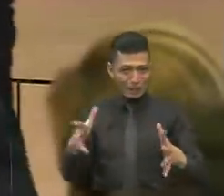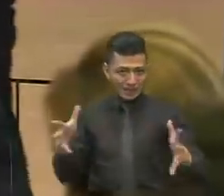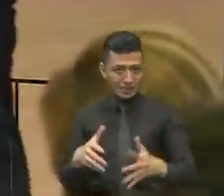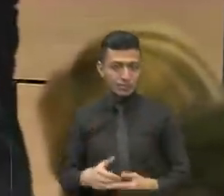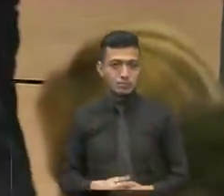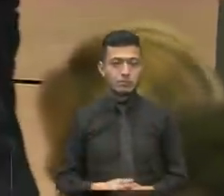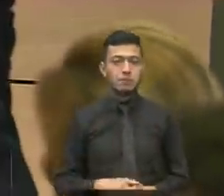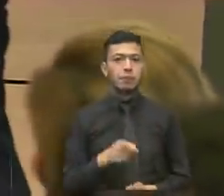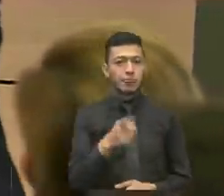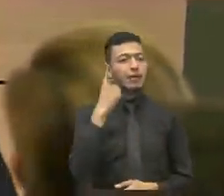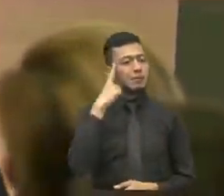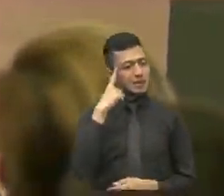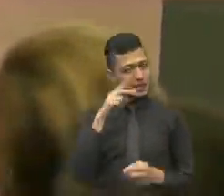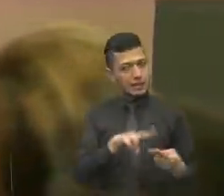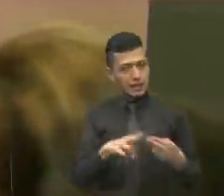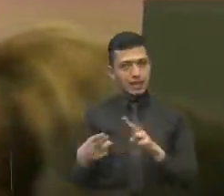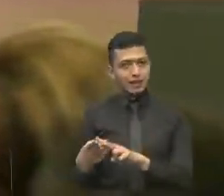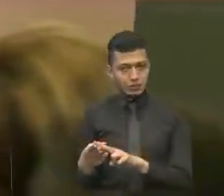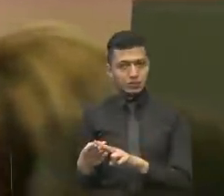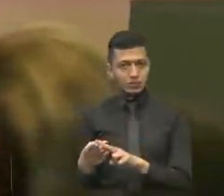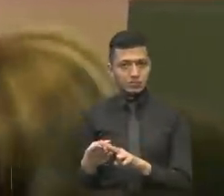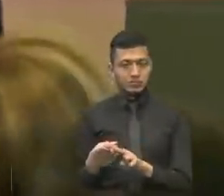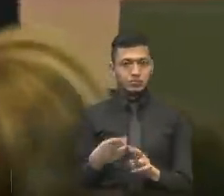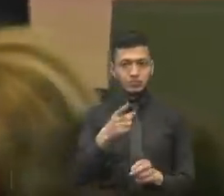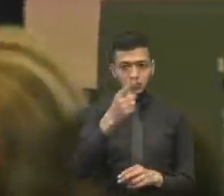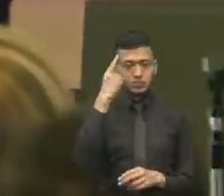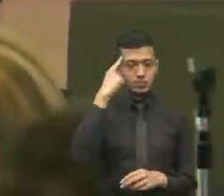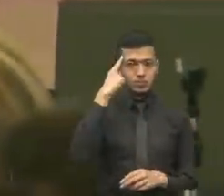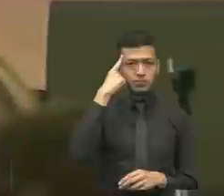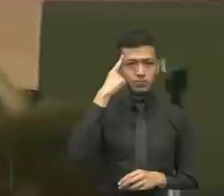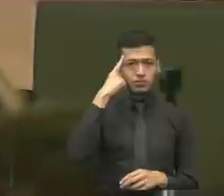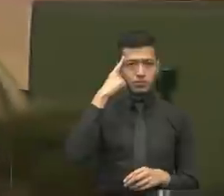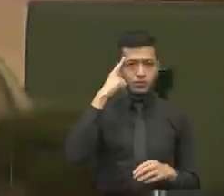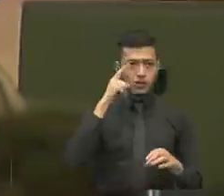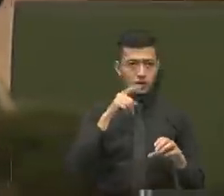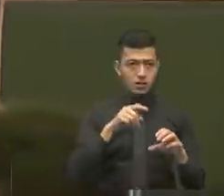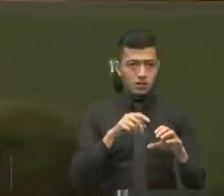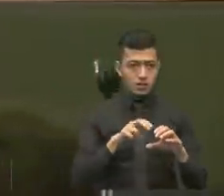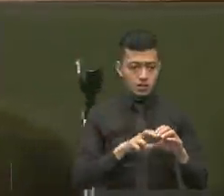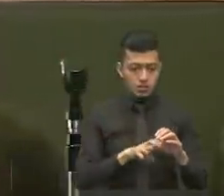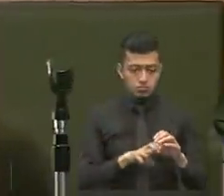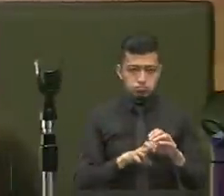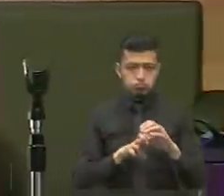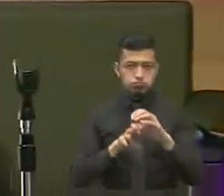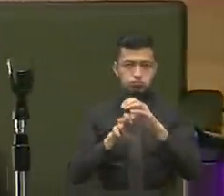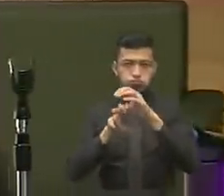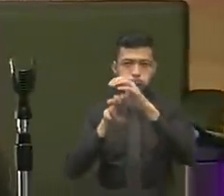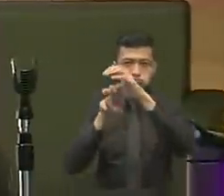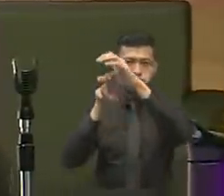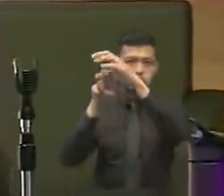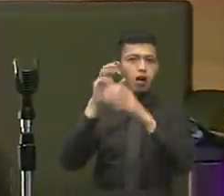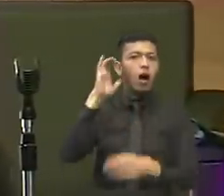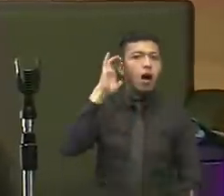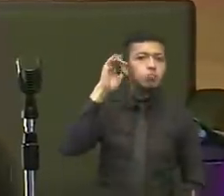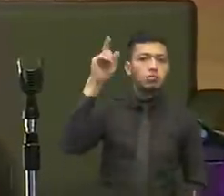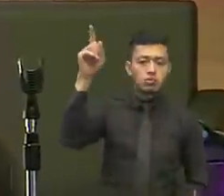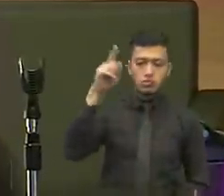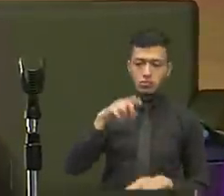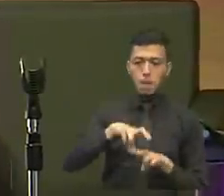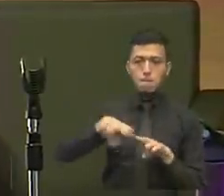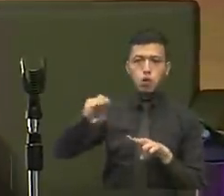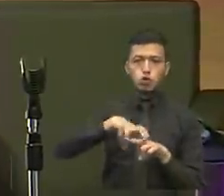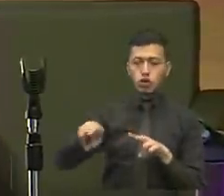Piensen en ese mismo modelo. Y ahora pónganse en la taquilla actual de